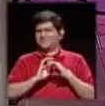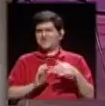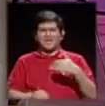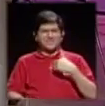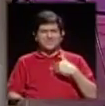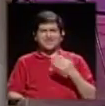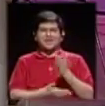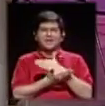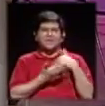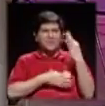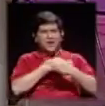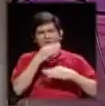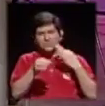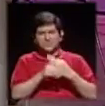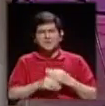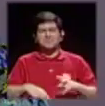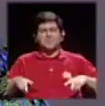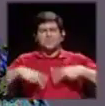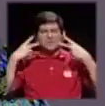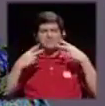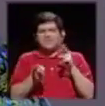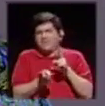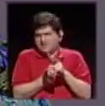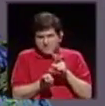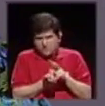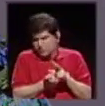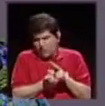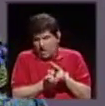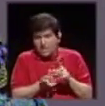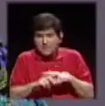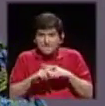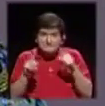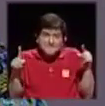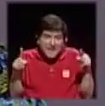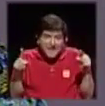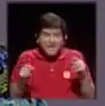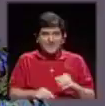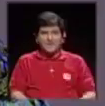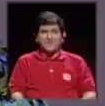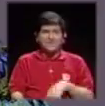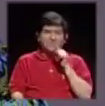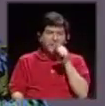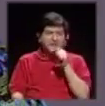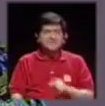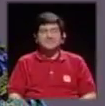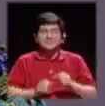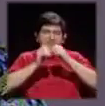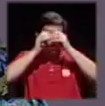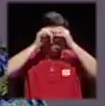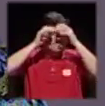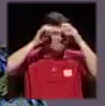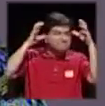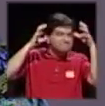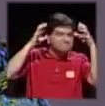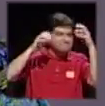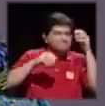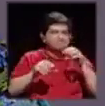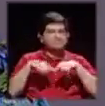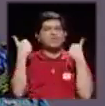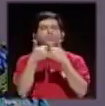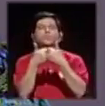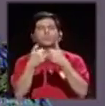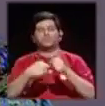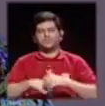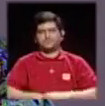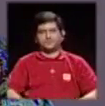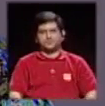con alguna vida sexual, pues, ¿verdad? Pero es ese imaginario, ¿verdad?